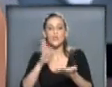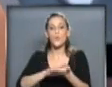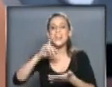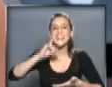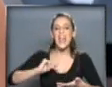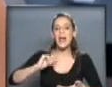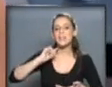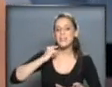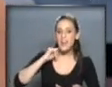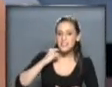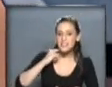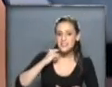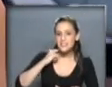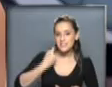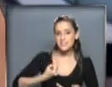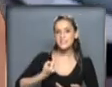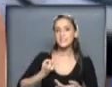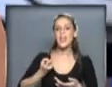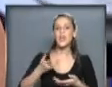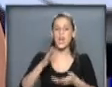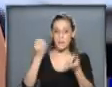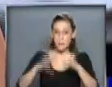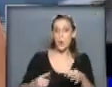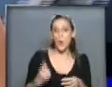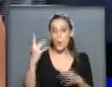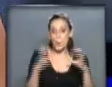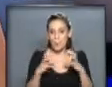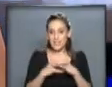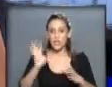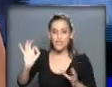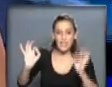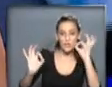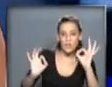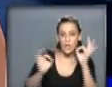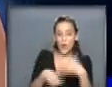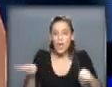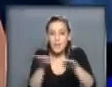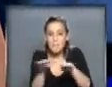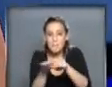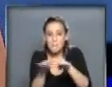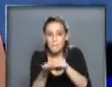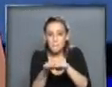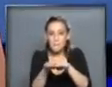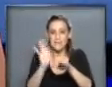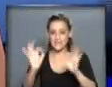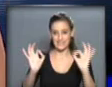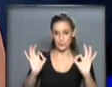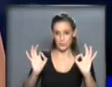de este torneo final de la primera división. Arrancó con un solo partido que terminó igualado 0-0 entre Atlético de Rafael y Belgrano de Córdoba.